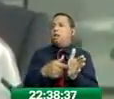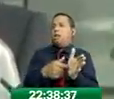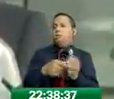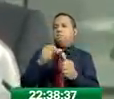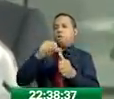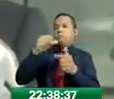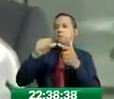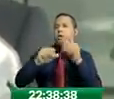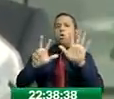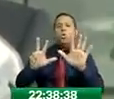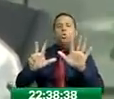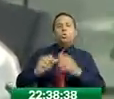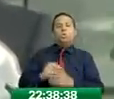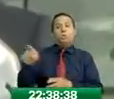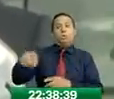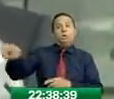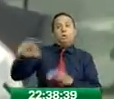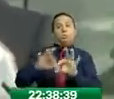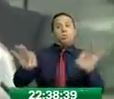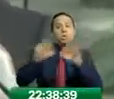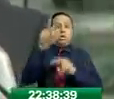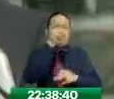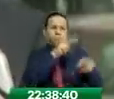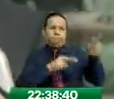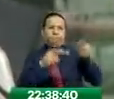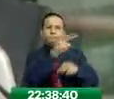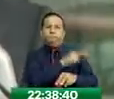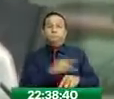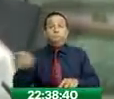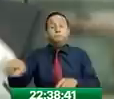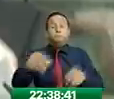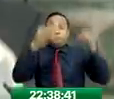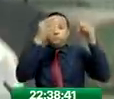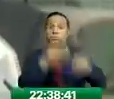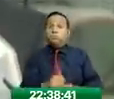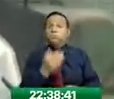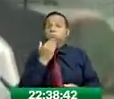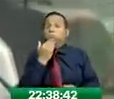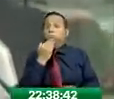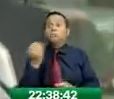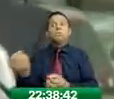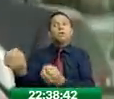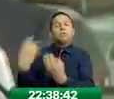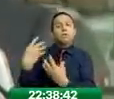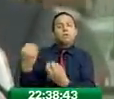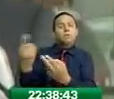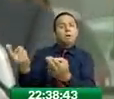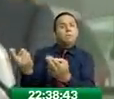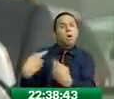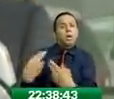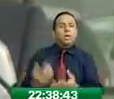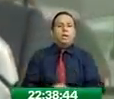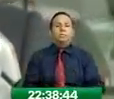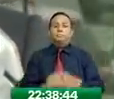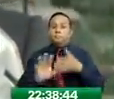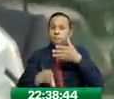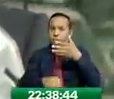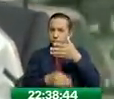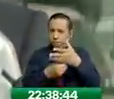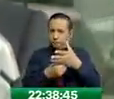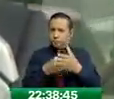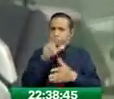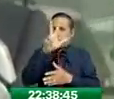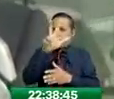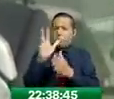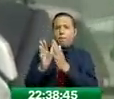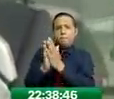Tribunal de Apelación debe considerarlos en primera instancia y declararlos si así lo considera. Y luego también ha argumentado 3 cargos de apelación